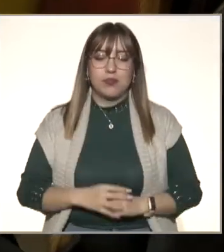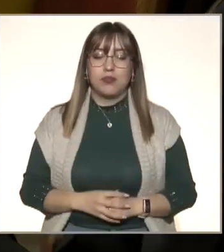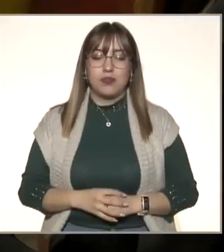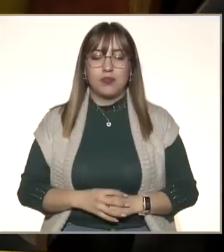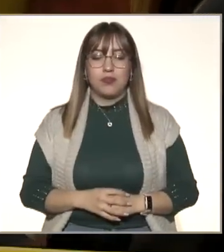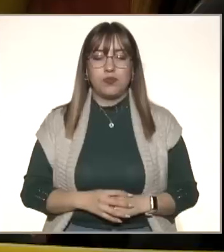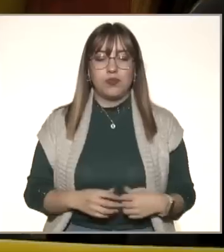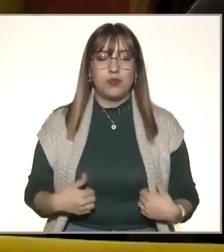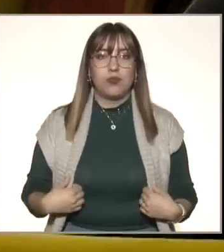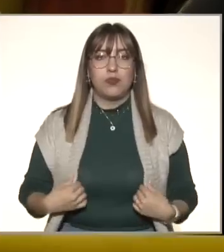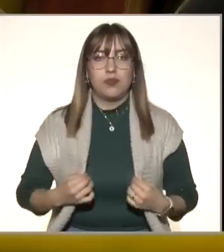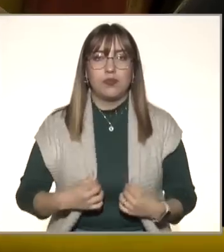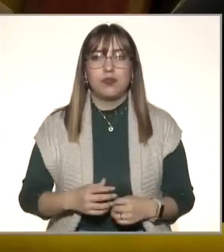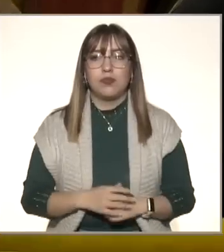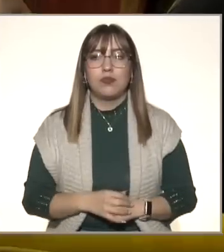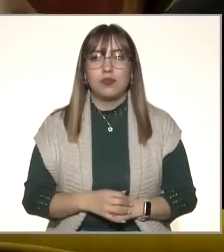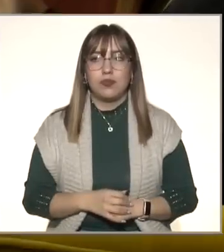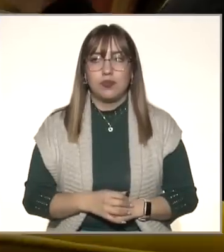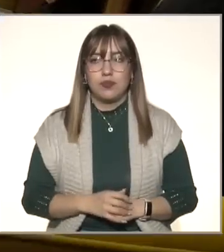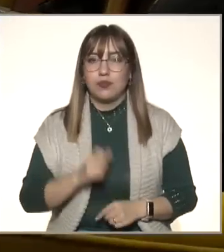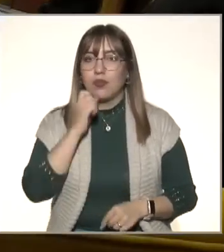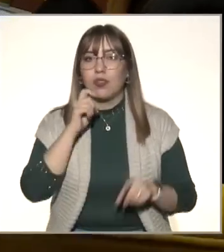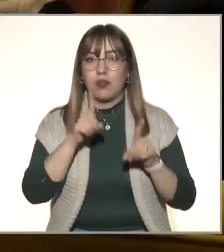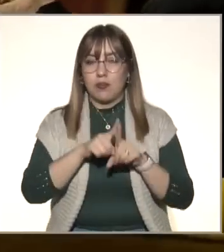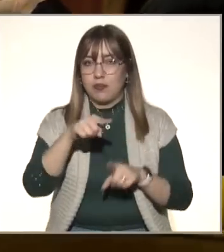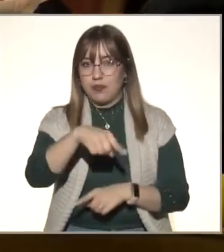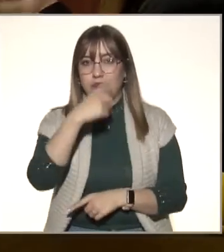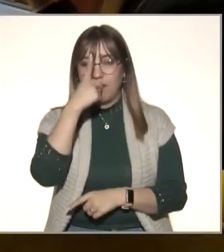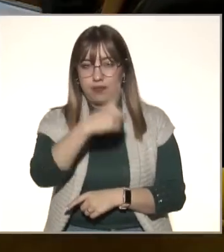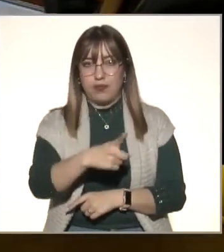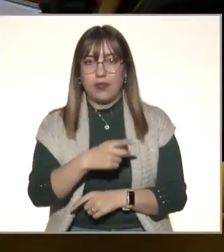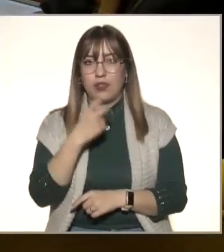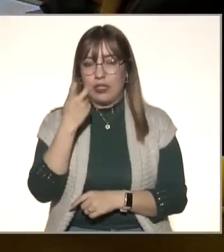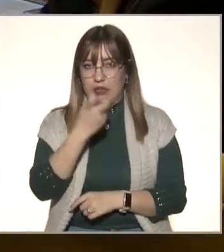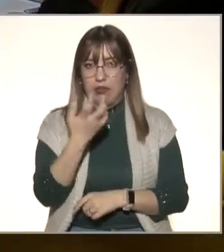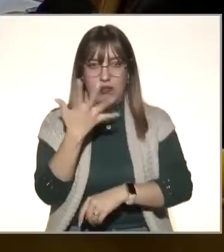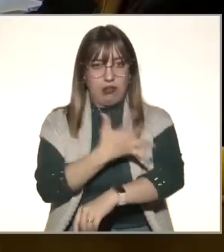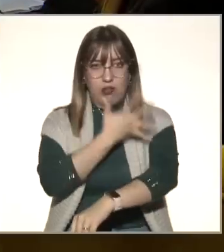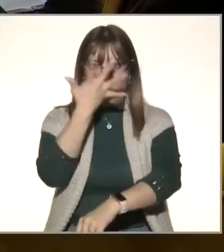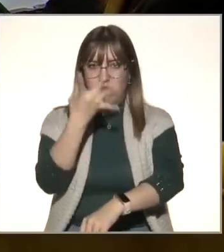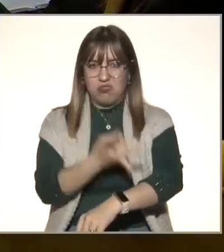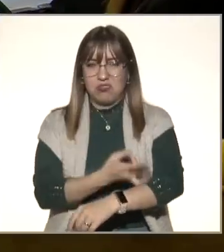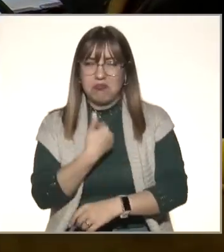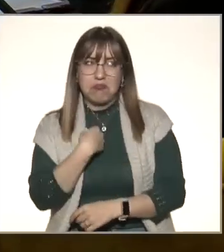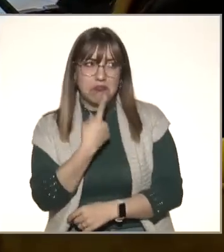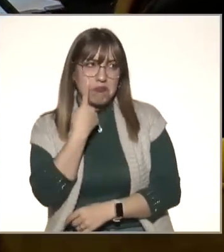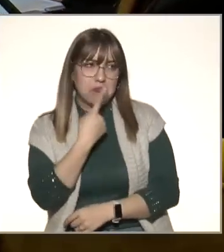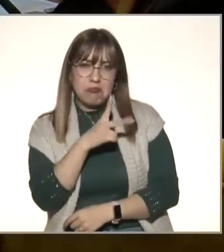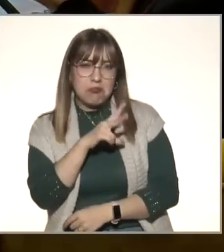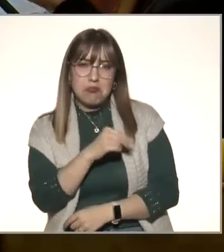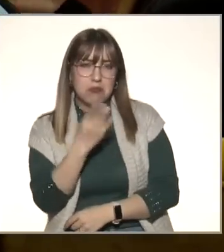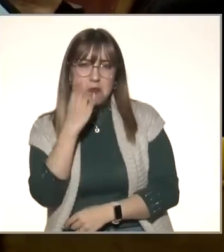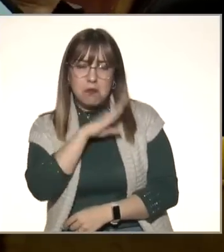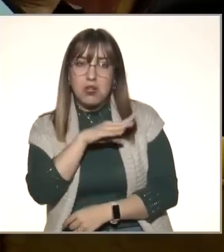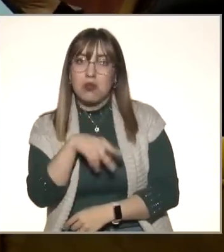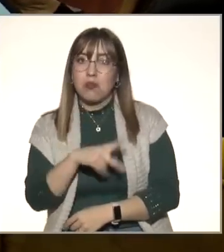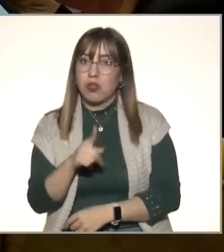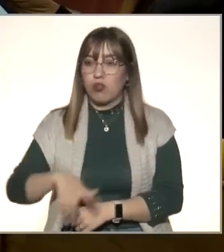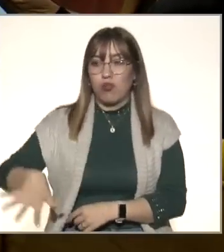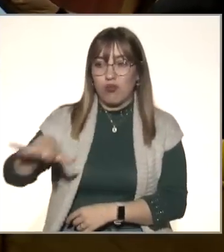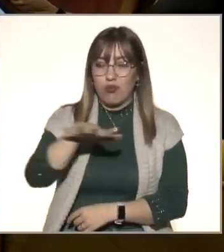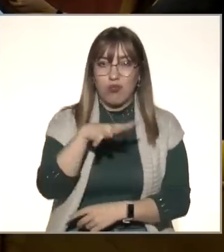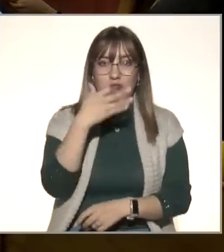llegado un comentario sobre que esta persona es muy honesta, ella no le ve lo malo, pero su familia lo considera